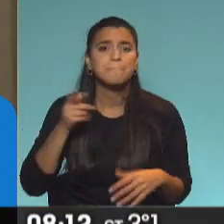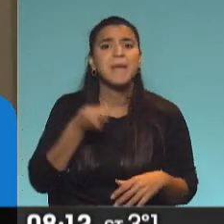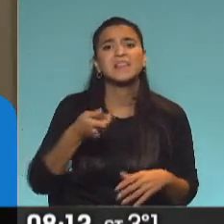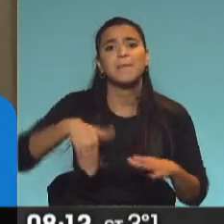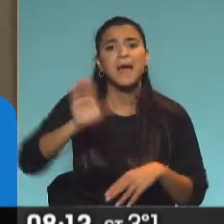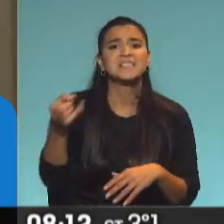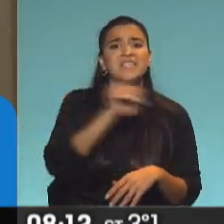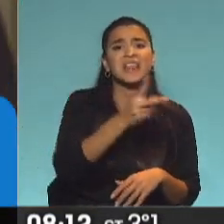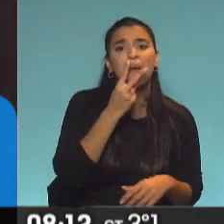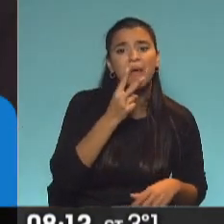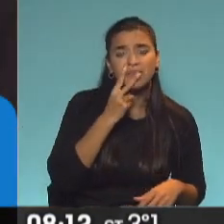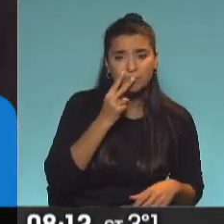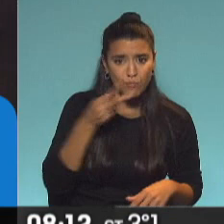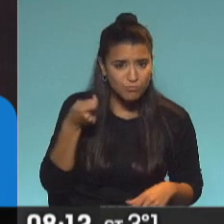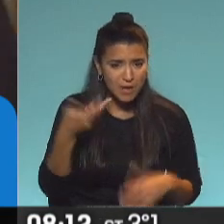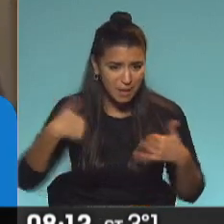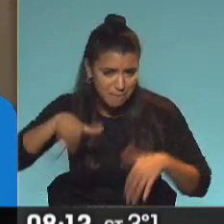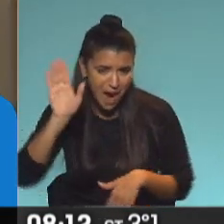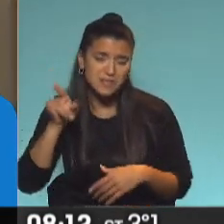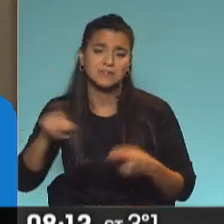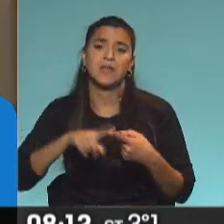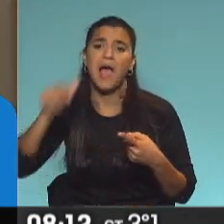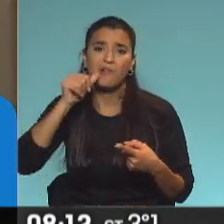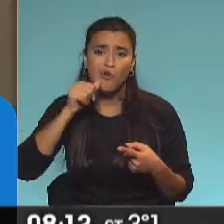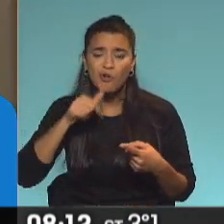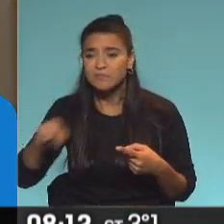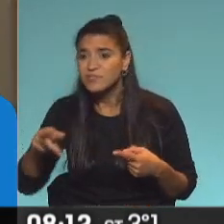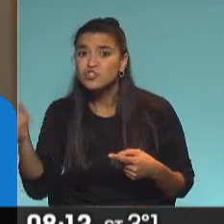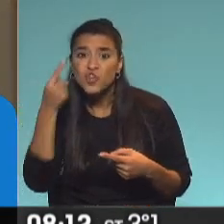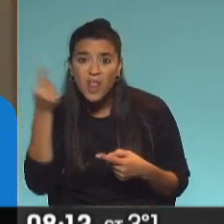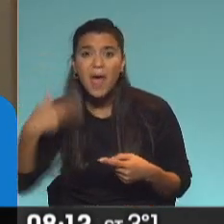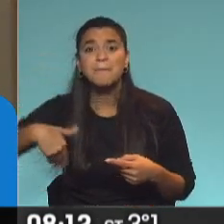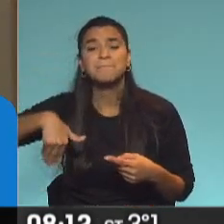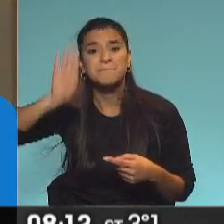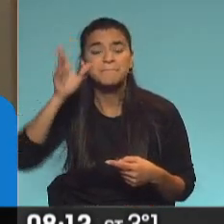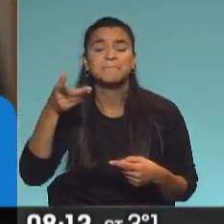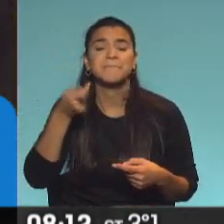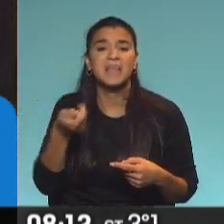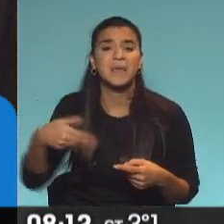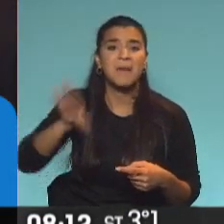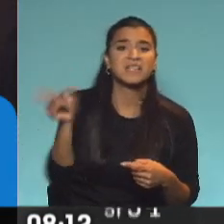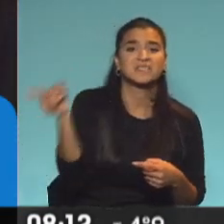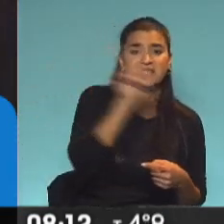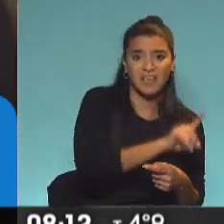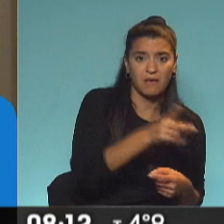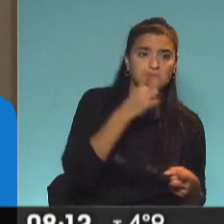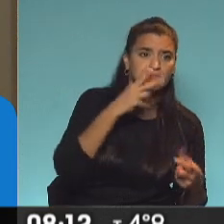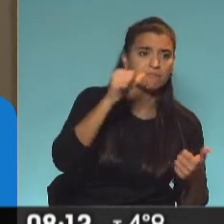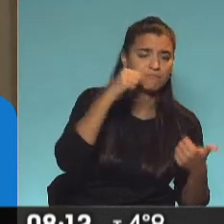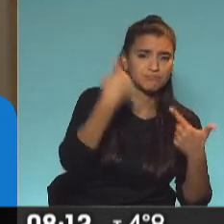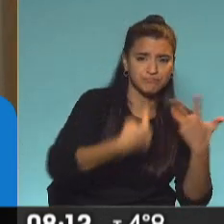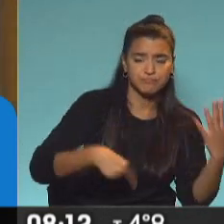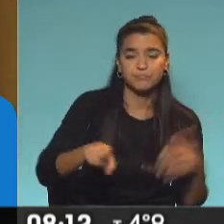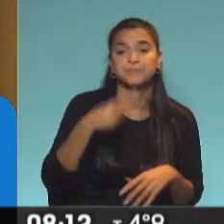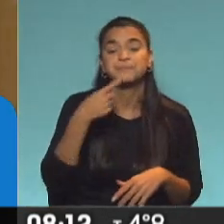tabaquismo, que el exceso de alcohol. Y la soledad crónica nos mata porque somos seres sociales. Y a